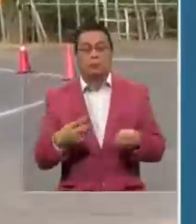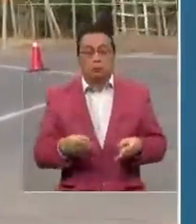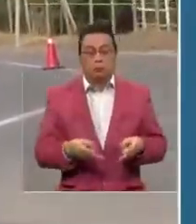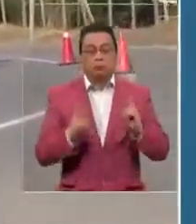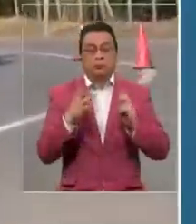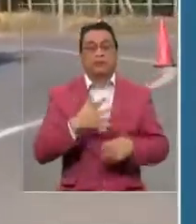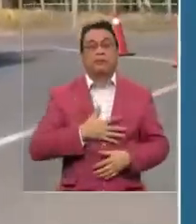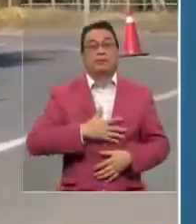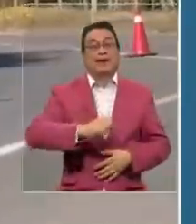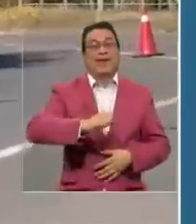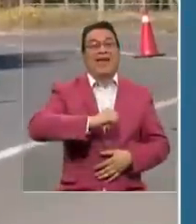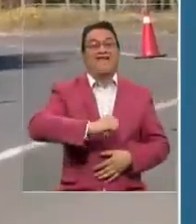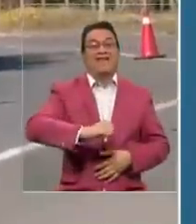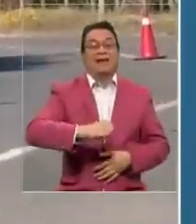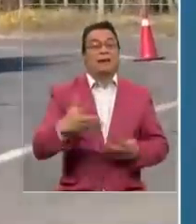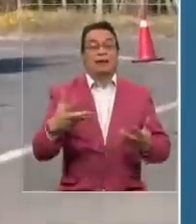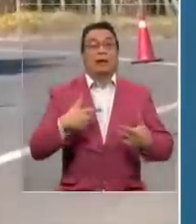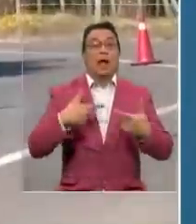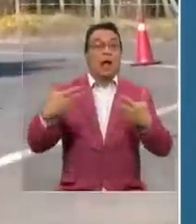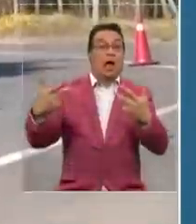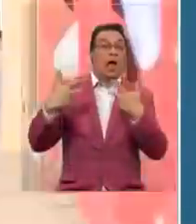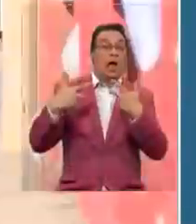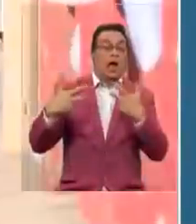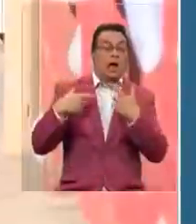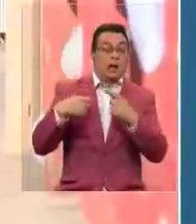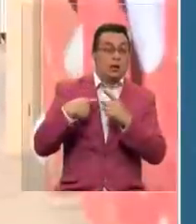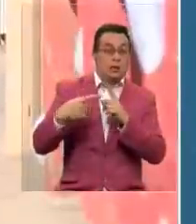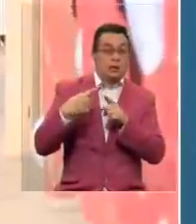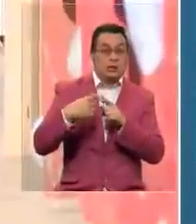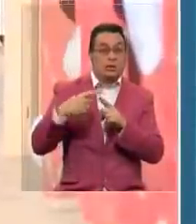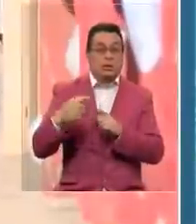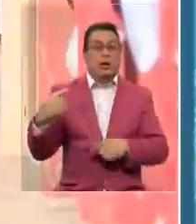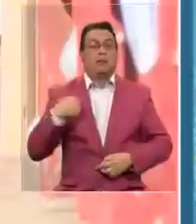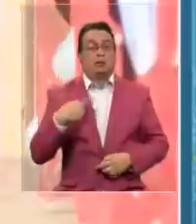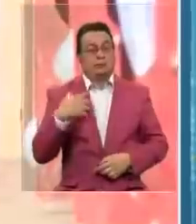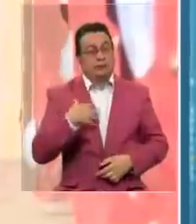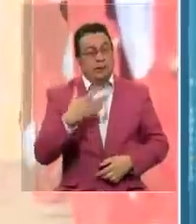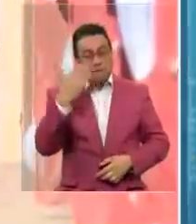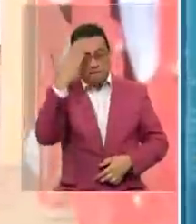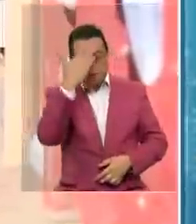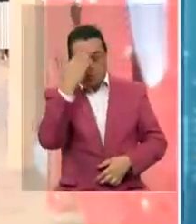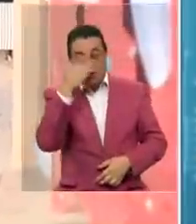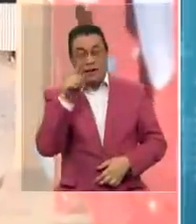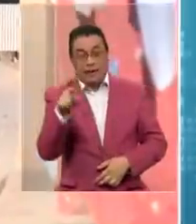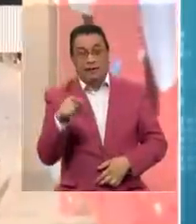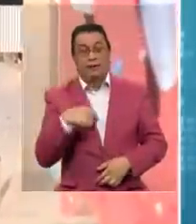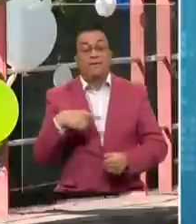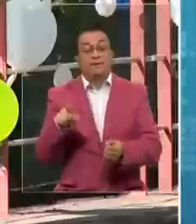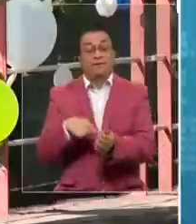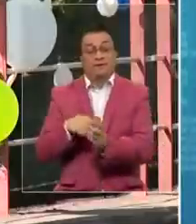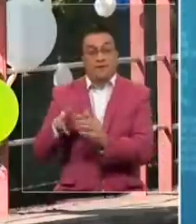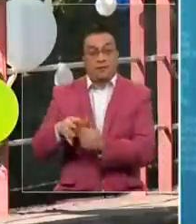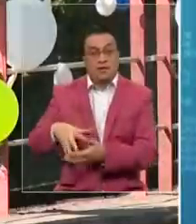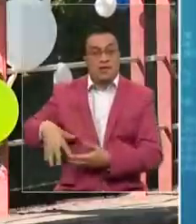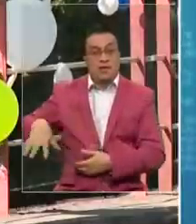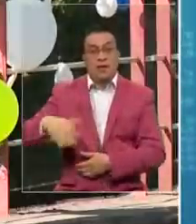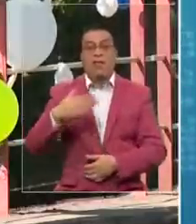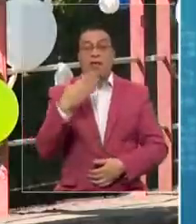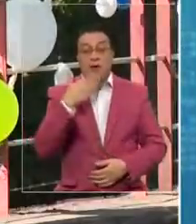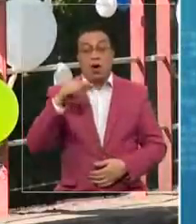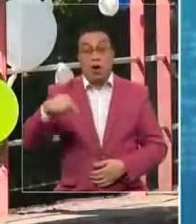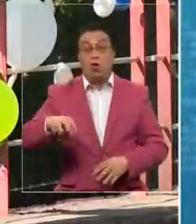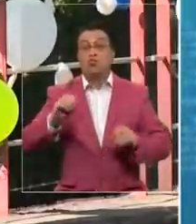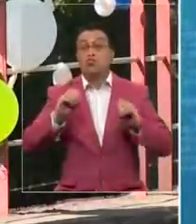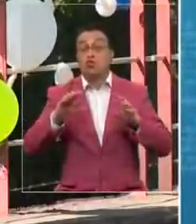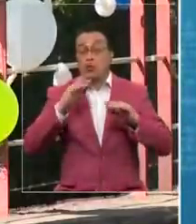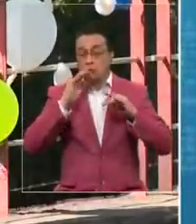es evitar, eso sí, que atenten contra su integridad. Está preocupado por él, por su familia. Dice que incluso hoy día hay